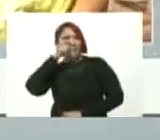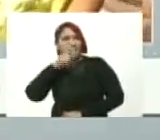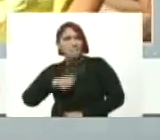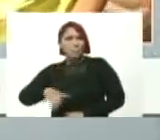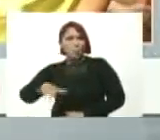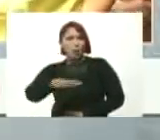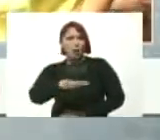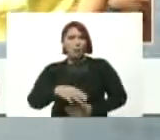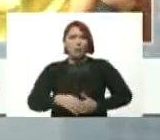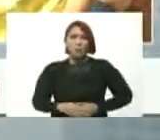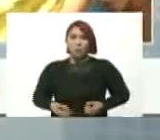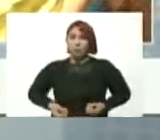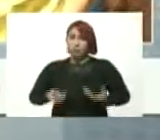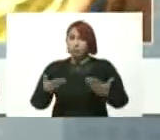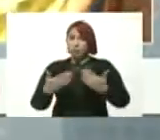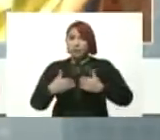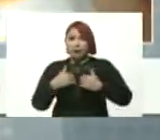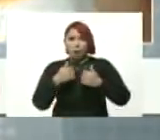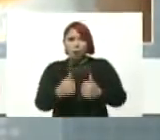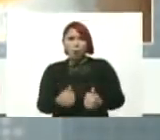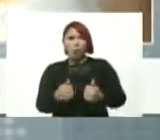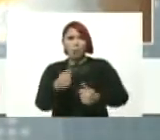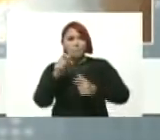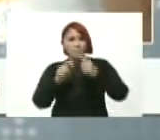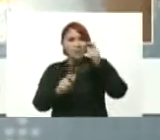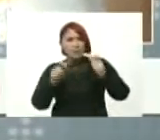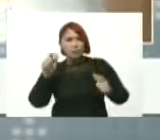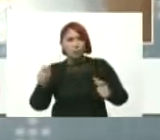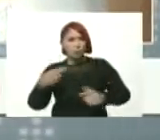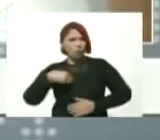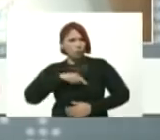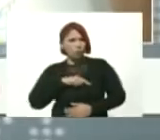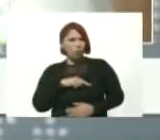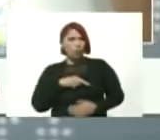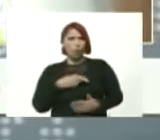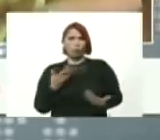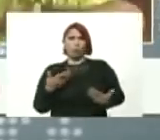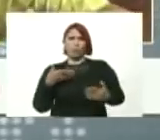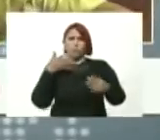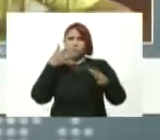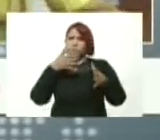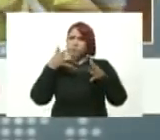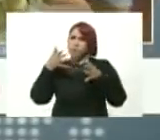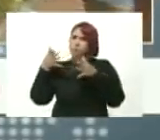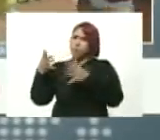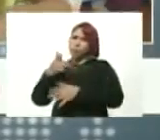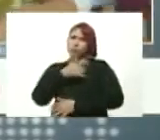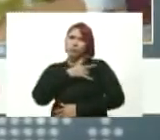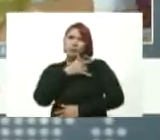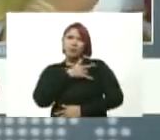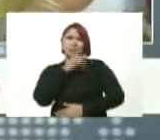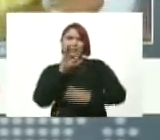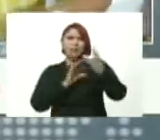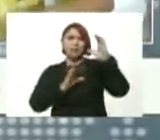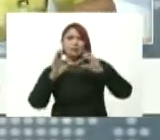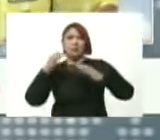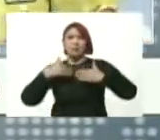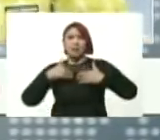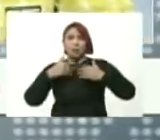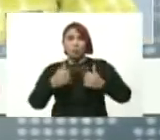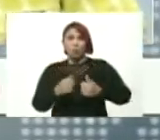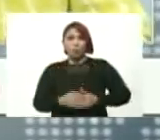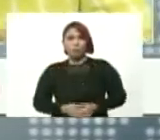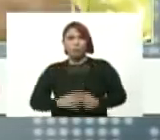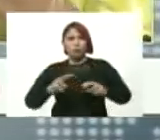llevándole salud a la gente hemos venido formando la universidad de las ciencias de la salud a miles de